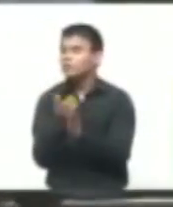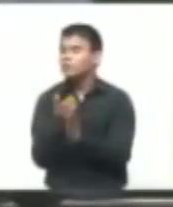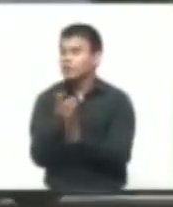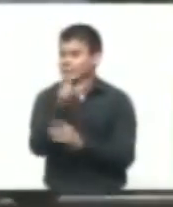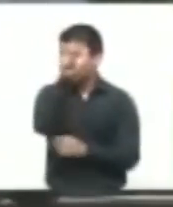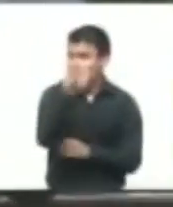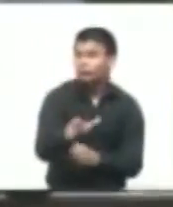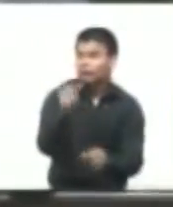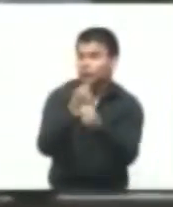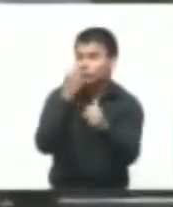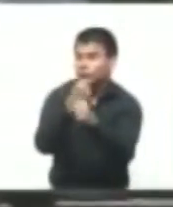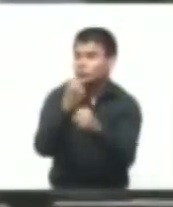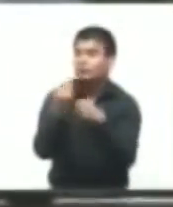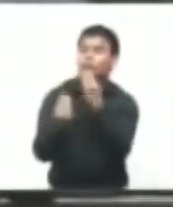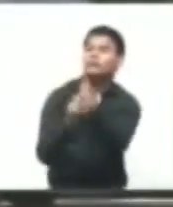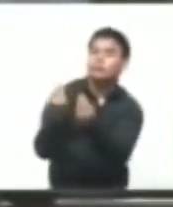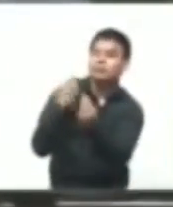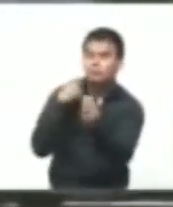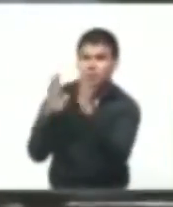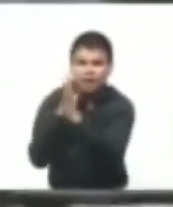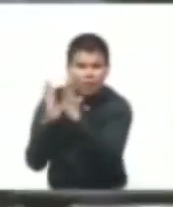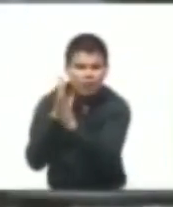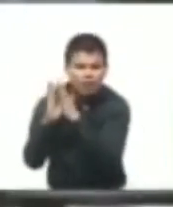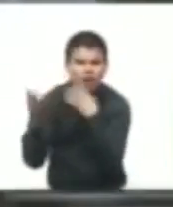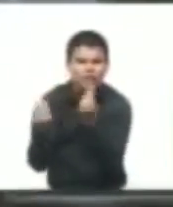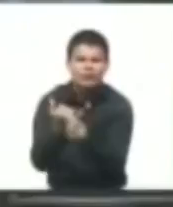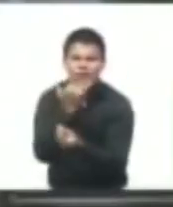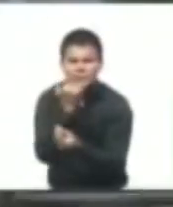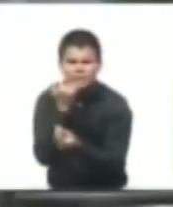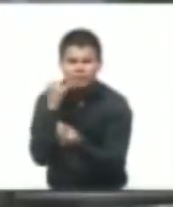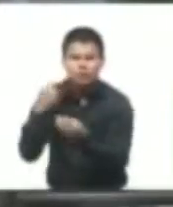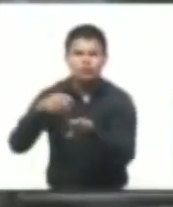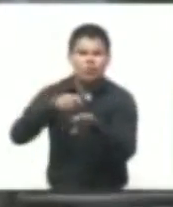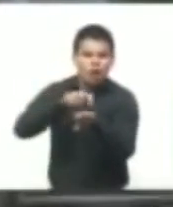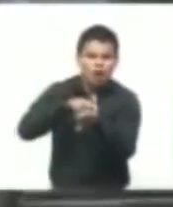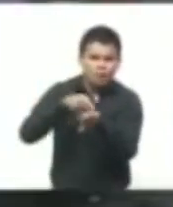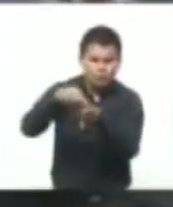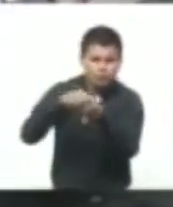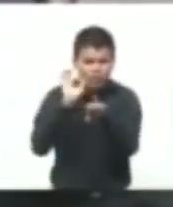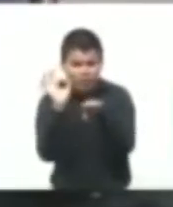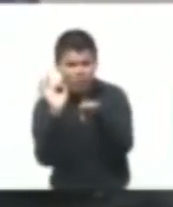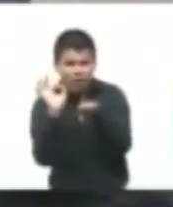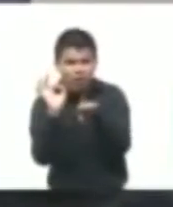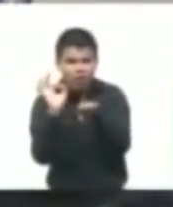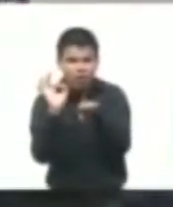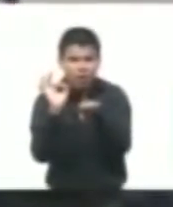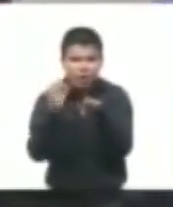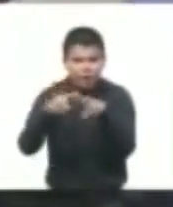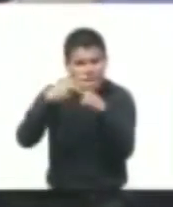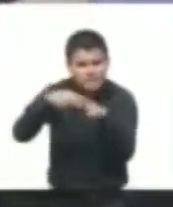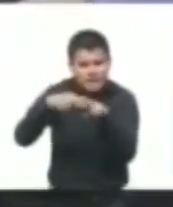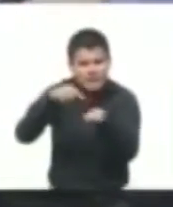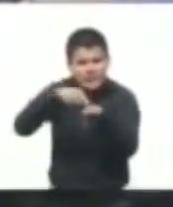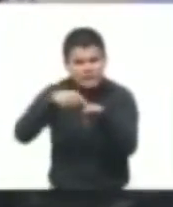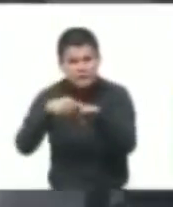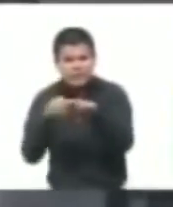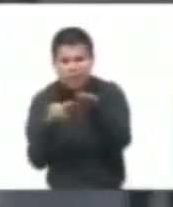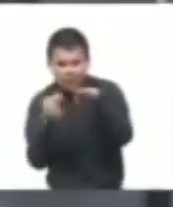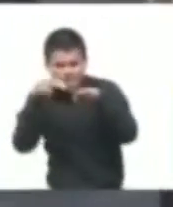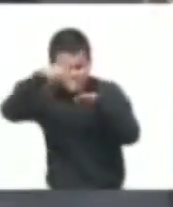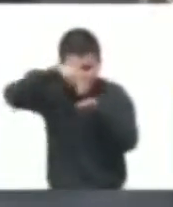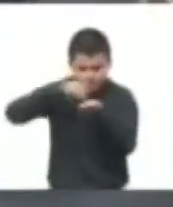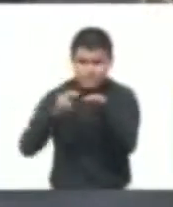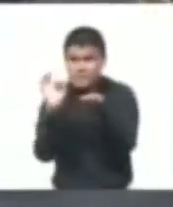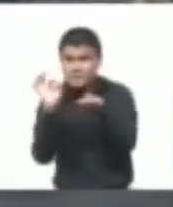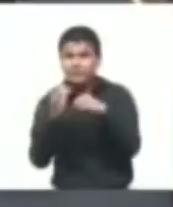qué manera realizaron el contrato con la empresa y el propietario del bus. Asimismo, se anunció la intervención de